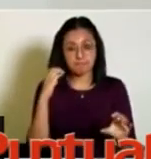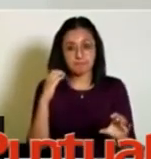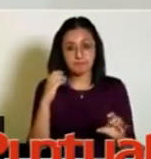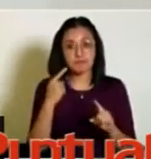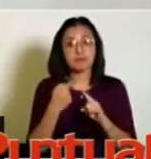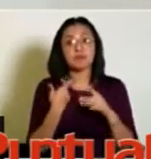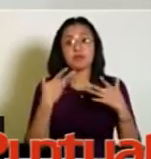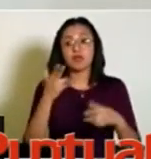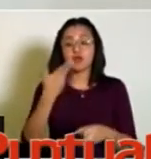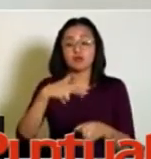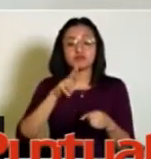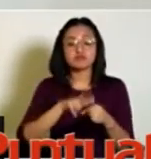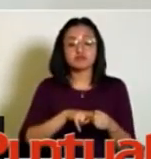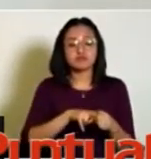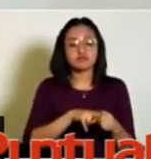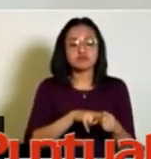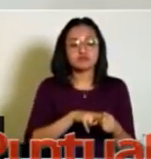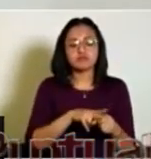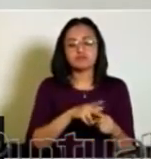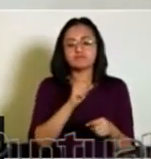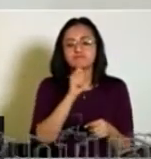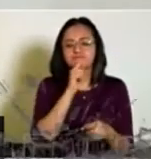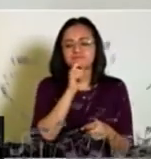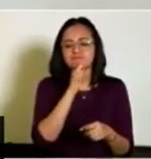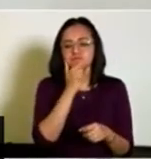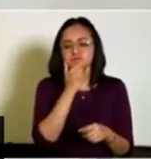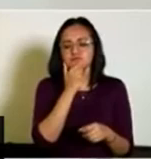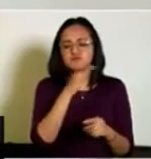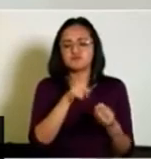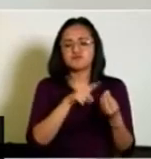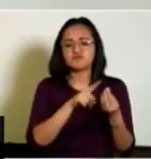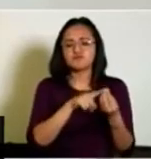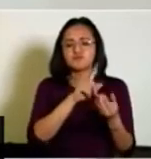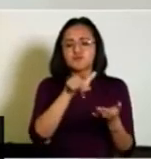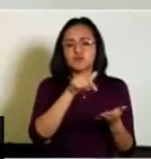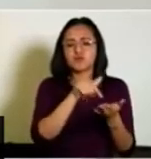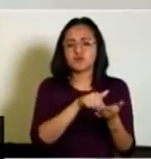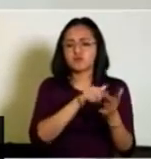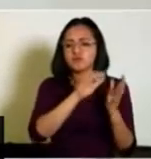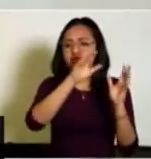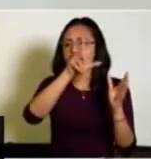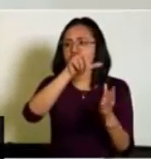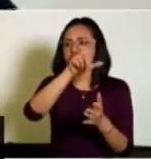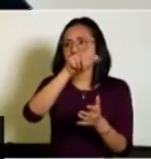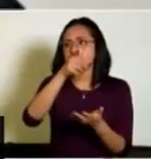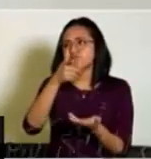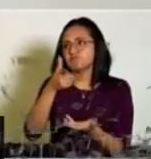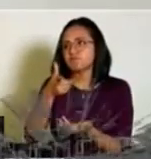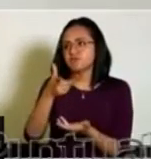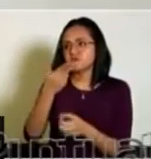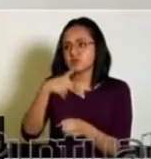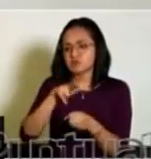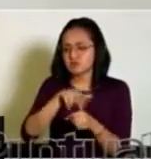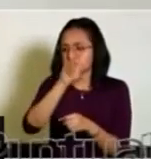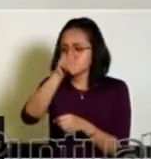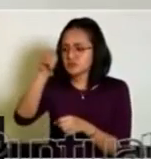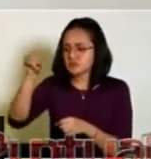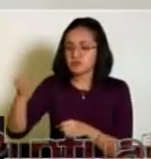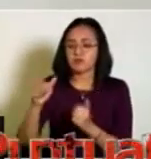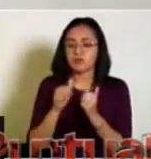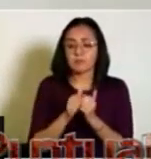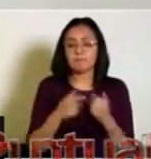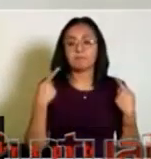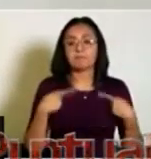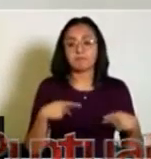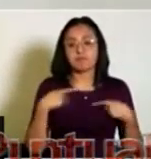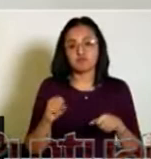aquellos hospitales que dan servicio a pacientes con COVID. Ya tenemos